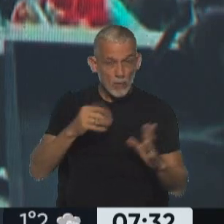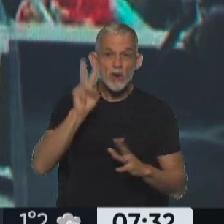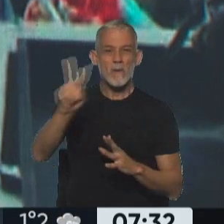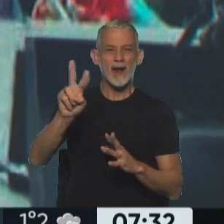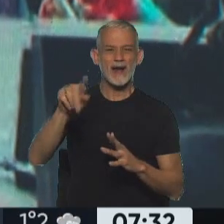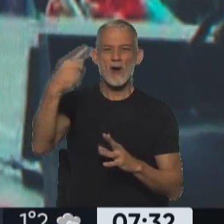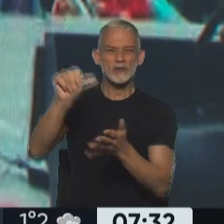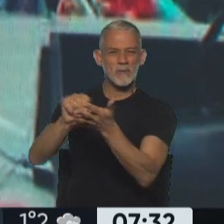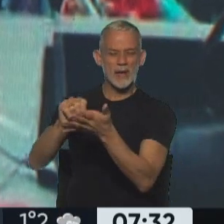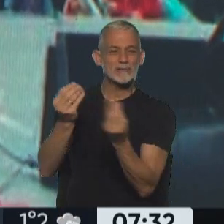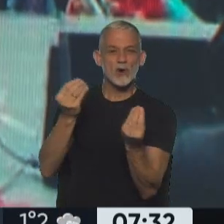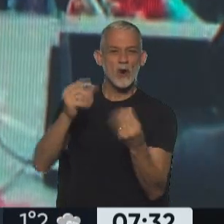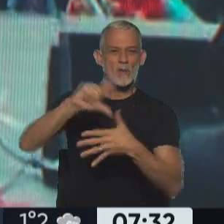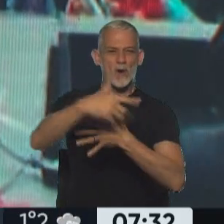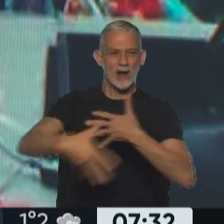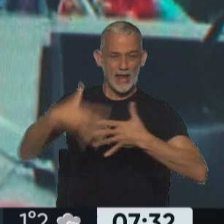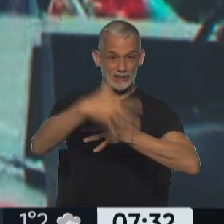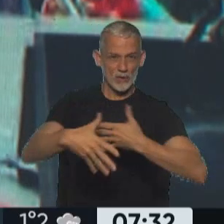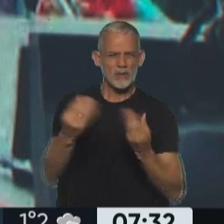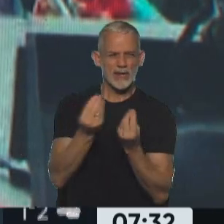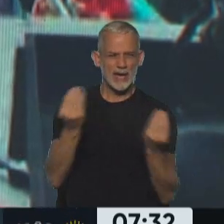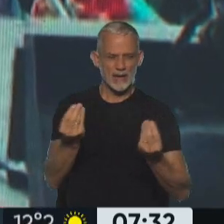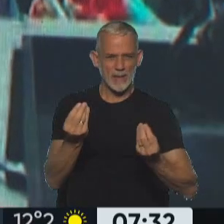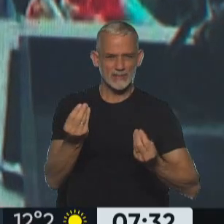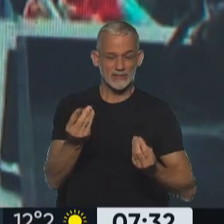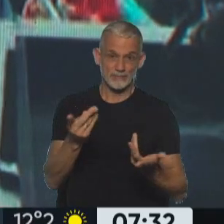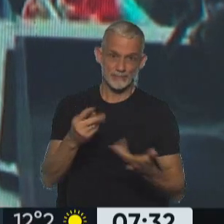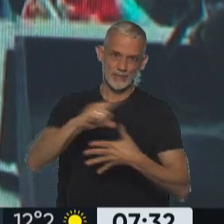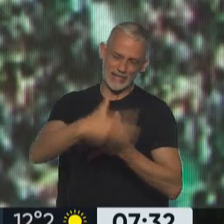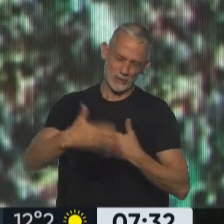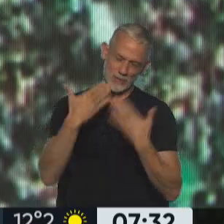también a nivel continental de lo que está pasando en nuestra región. Gracias, ¿eh?